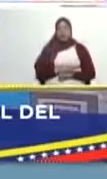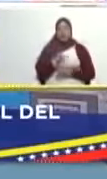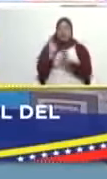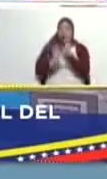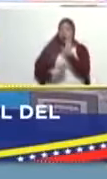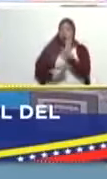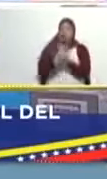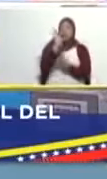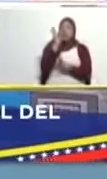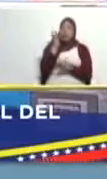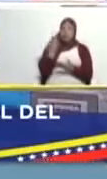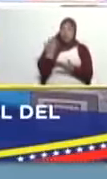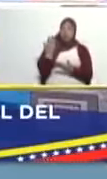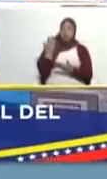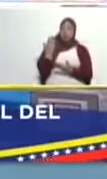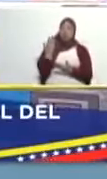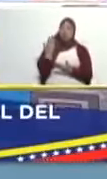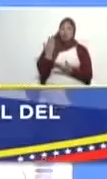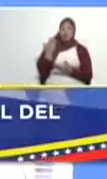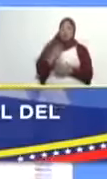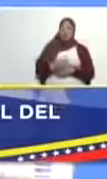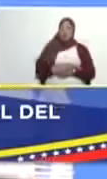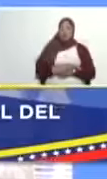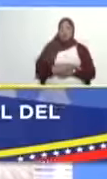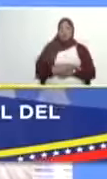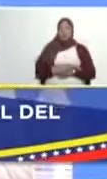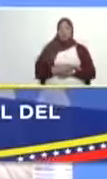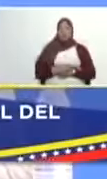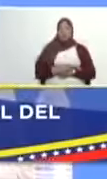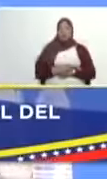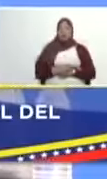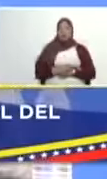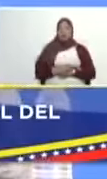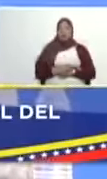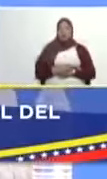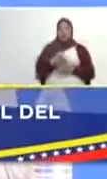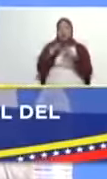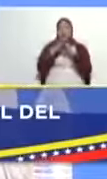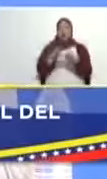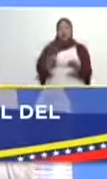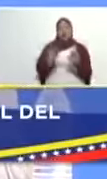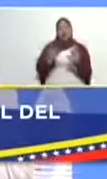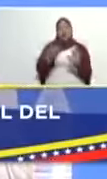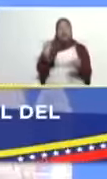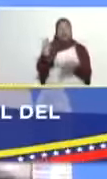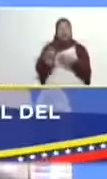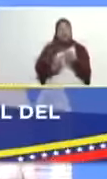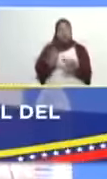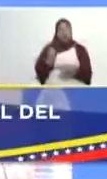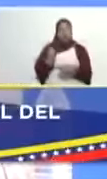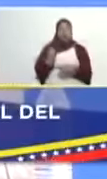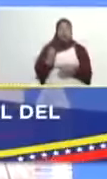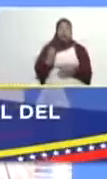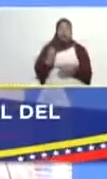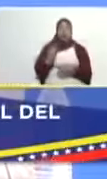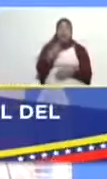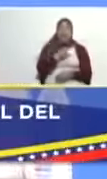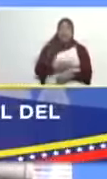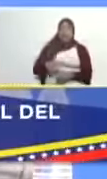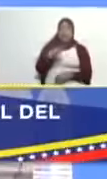Avanzando, miren, por ejemplo, avanzando con toda la fórmula, con la gran